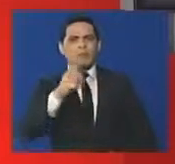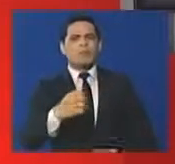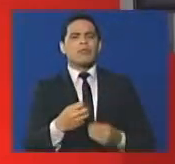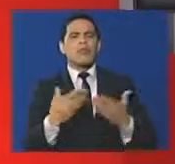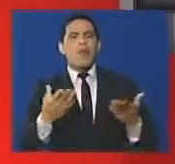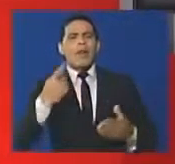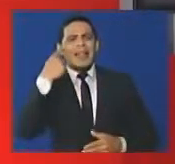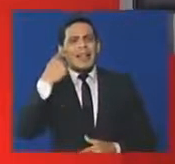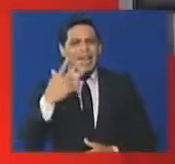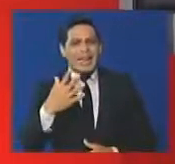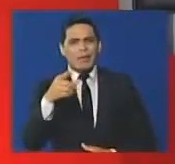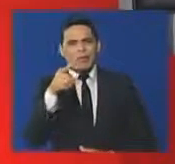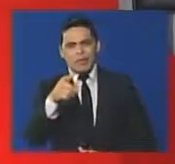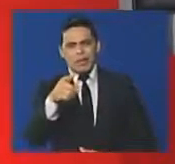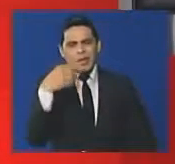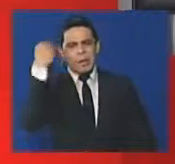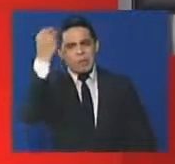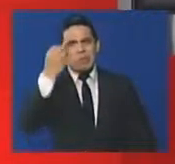el principal